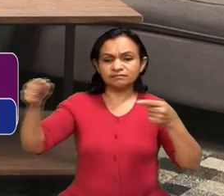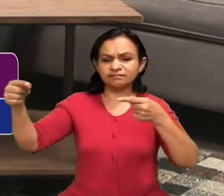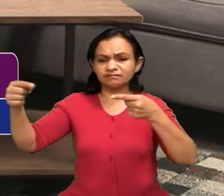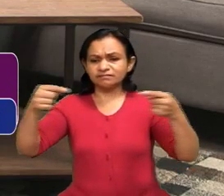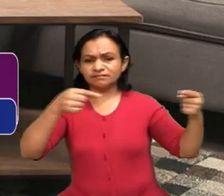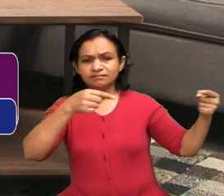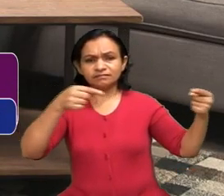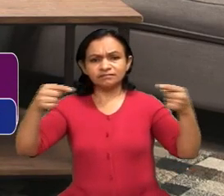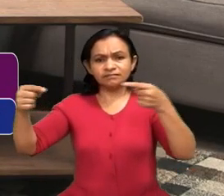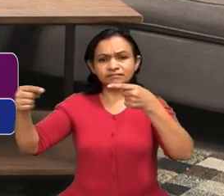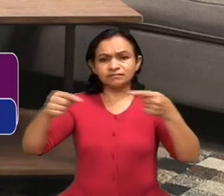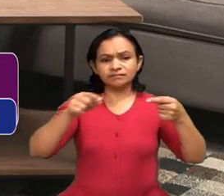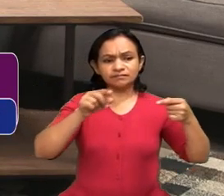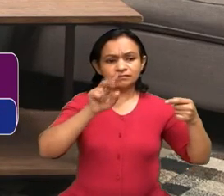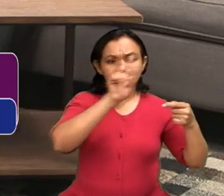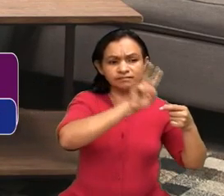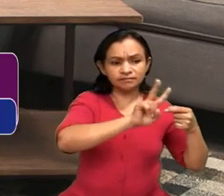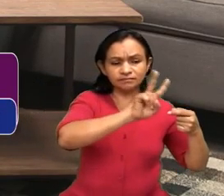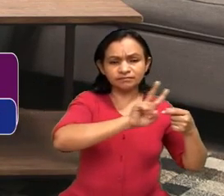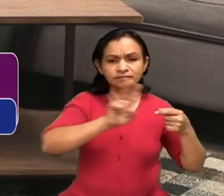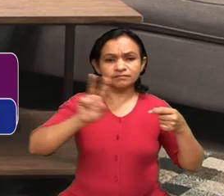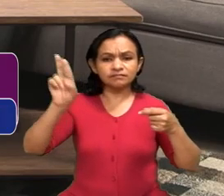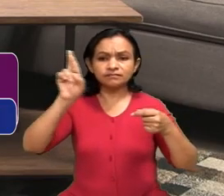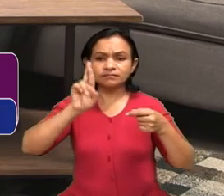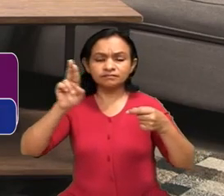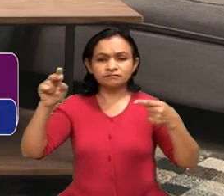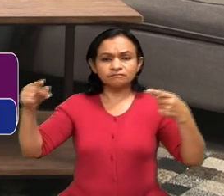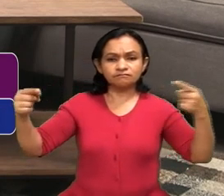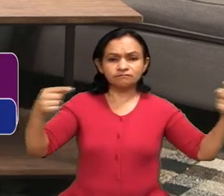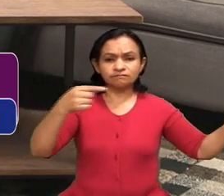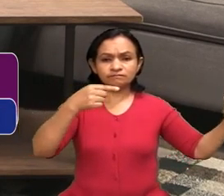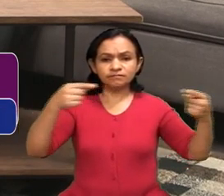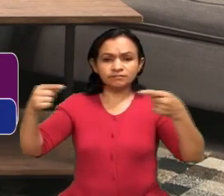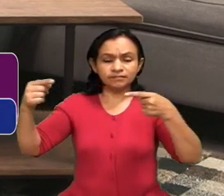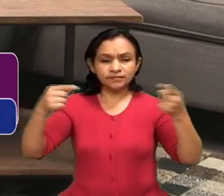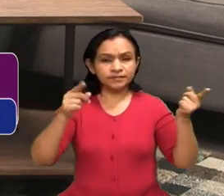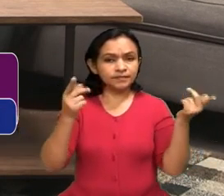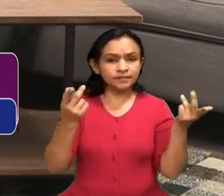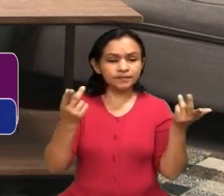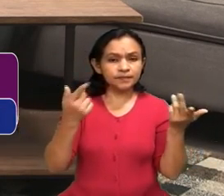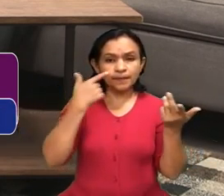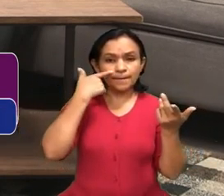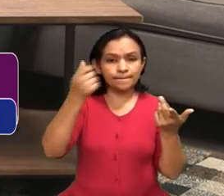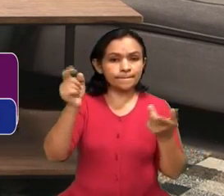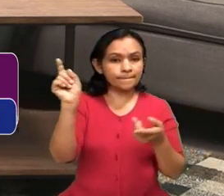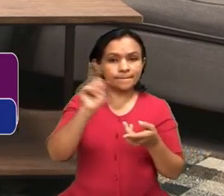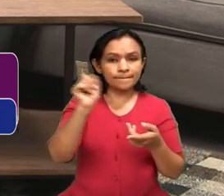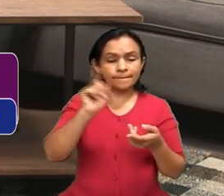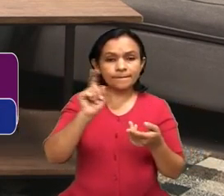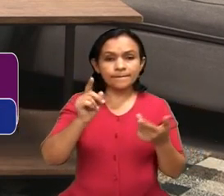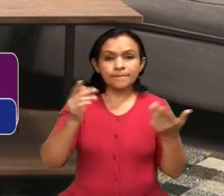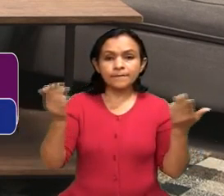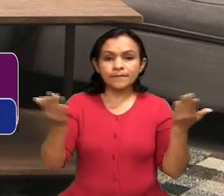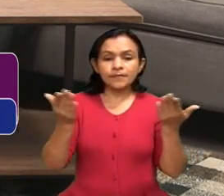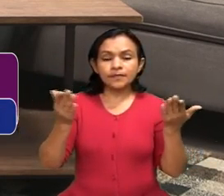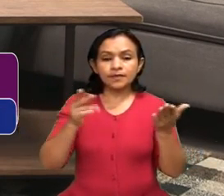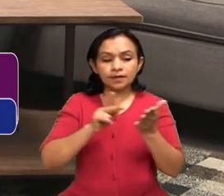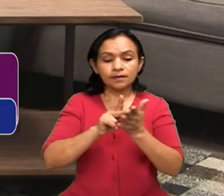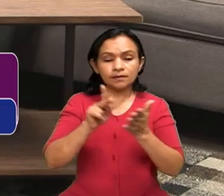del Partido Conservador de Agüero, pero que esas no eran legalmente reconocidas. Y tampoco los